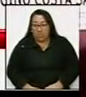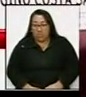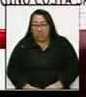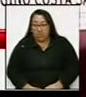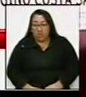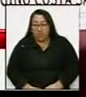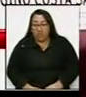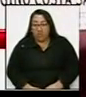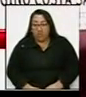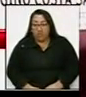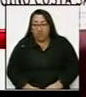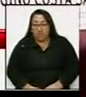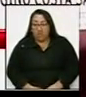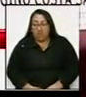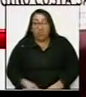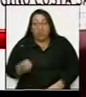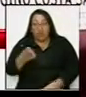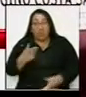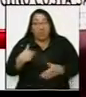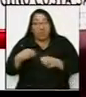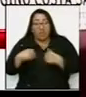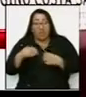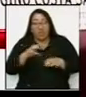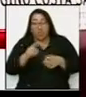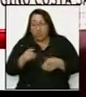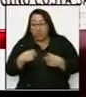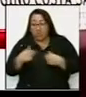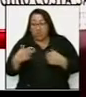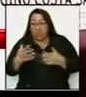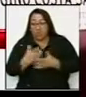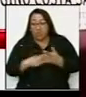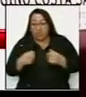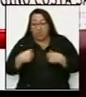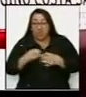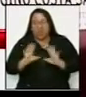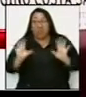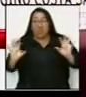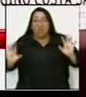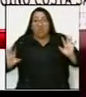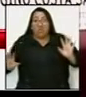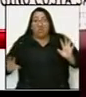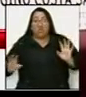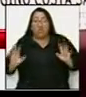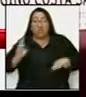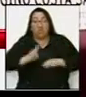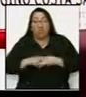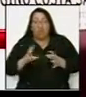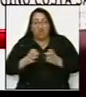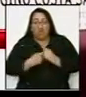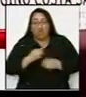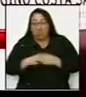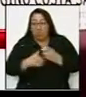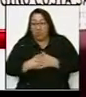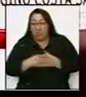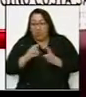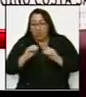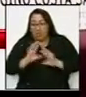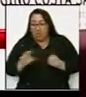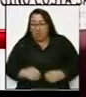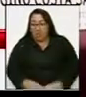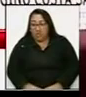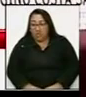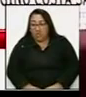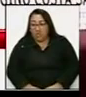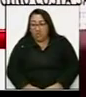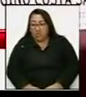validez tengo que mencionar acá lo que estoy haciendo. Entonces, si usted me exonera de eso, yo encantado, siempre y cuando se tomen en consideración mis comentarios. Es todo.